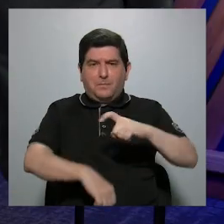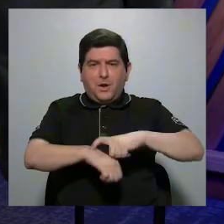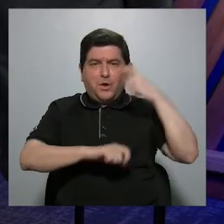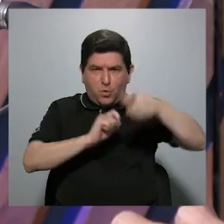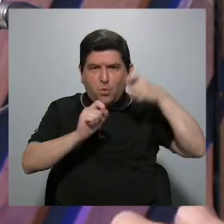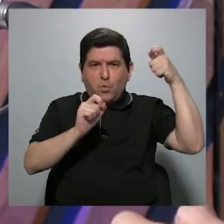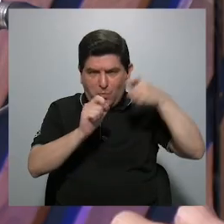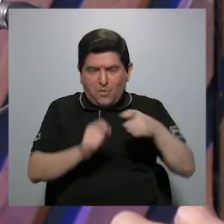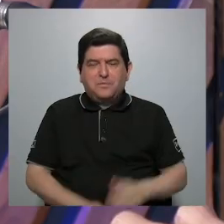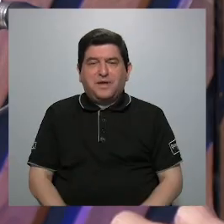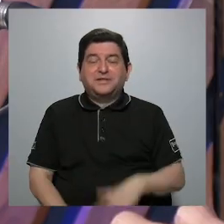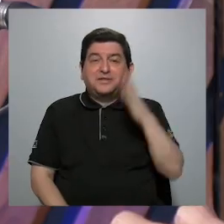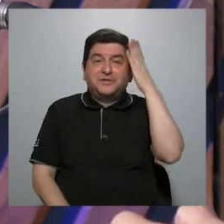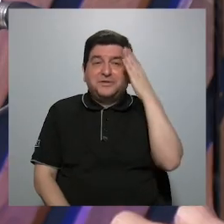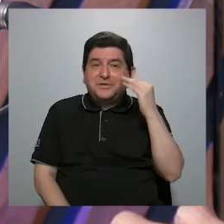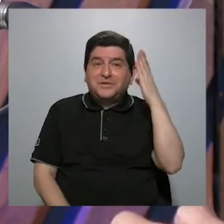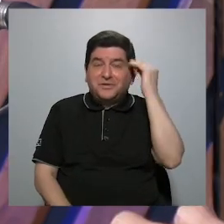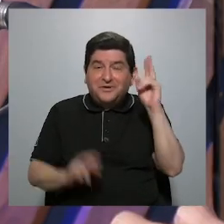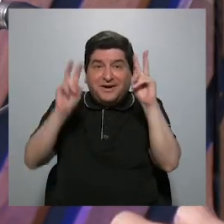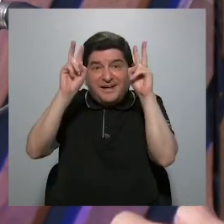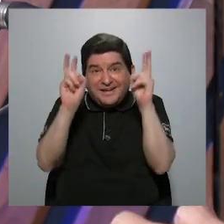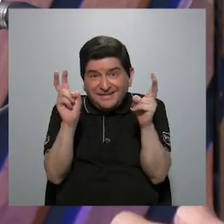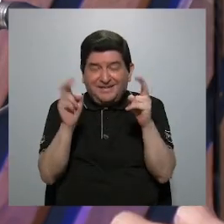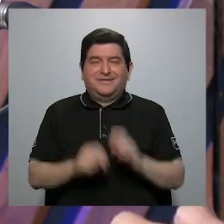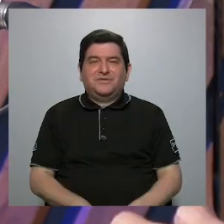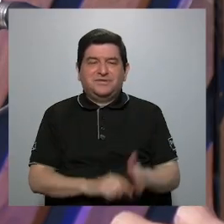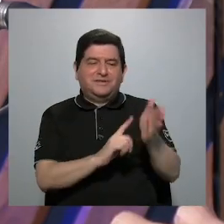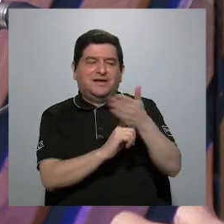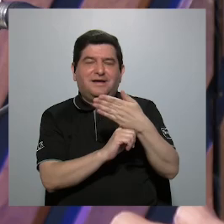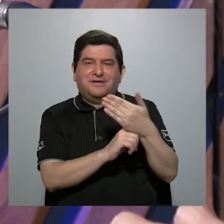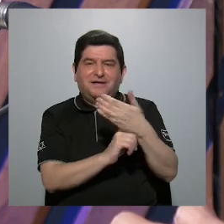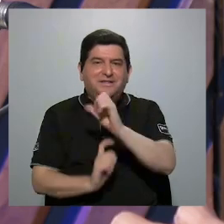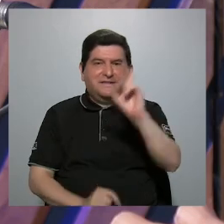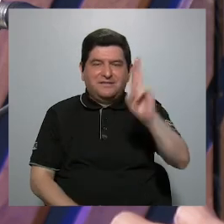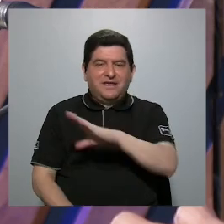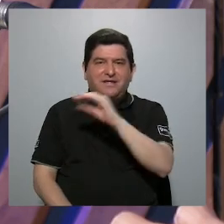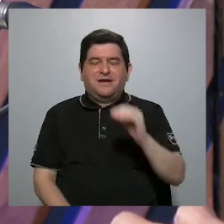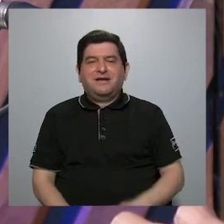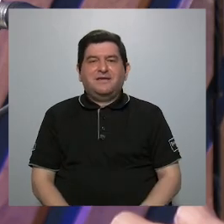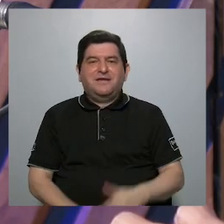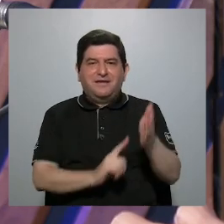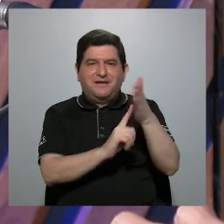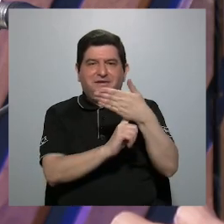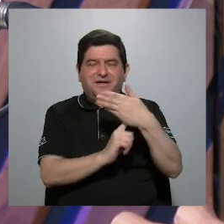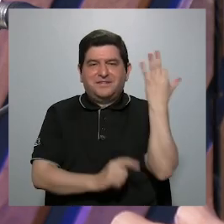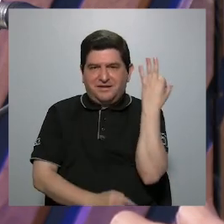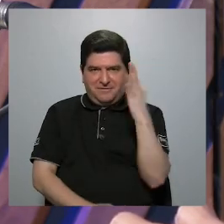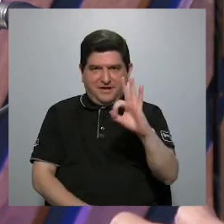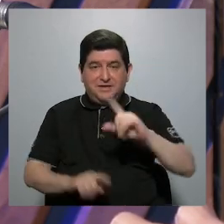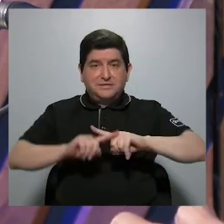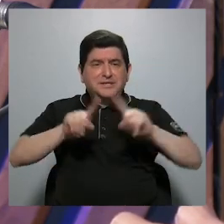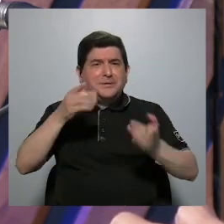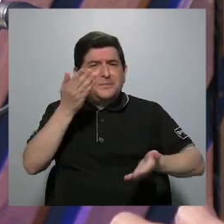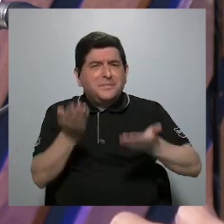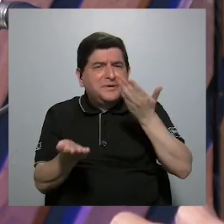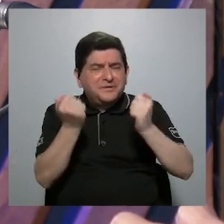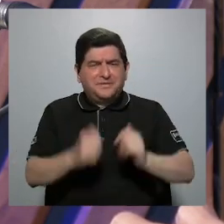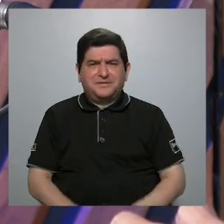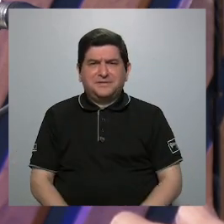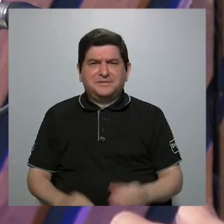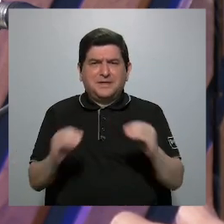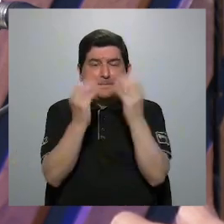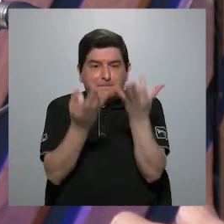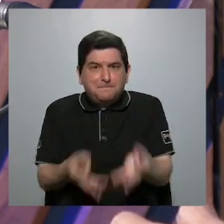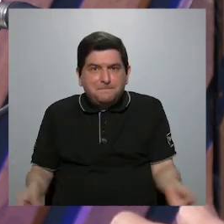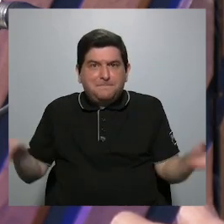un momento dado, bueno, está esa anécdota, llamémosla así, de la bandera de Costa Rica y la bandera de Francia, pero tal vez